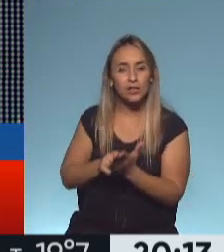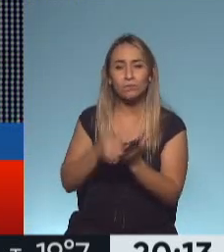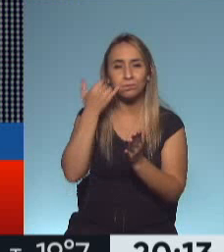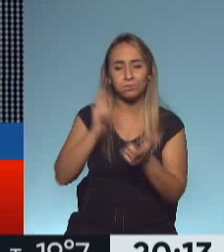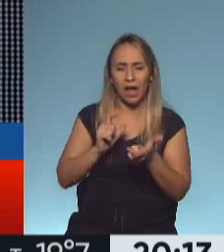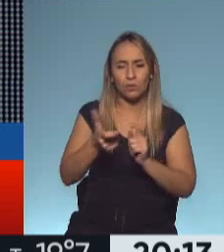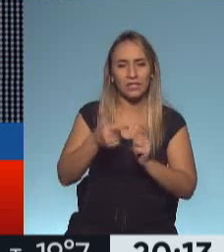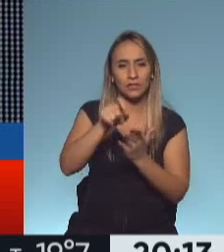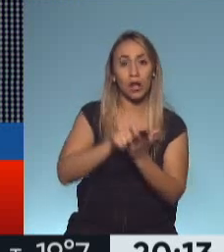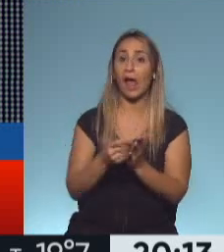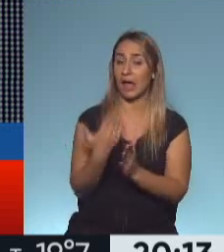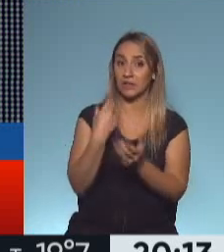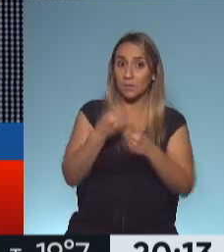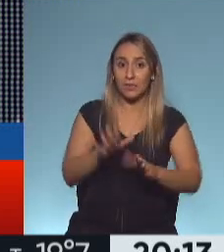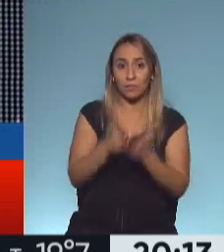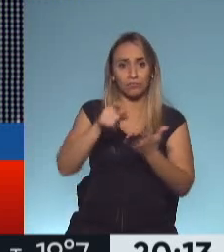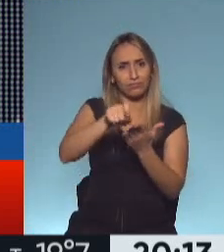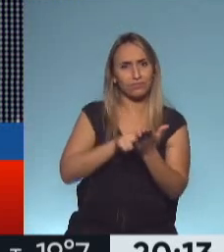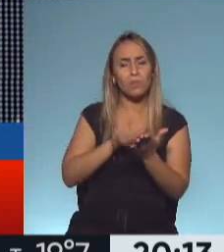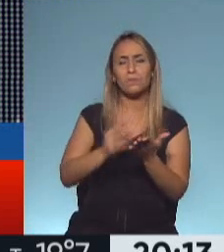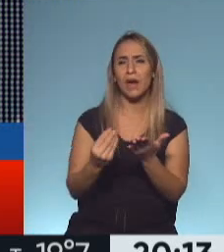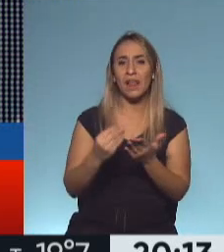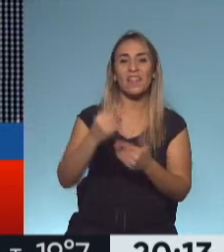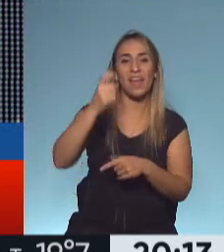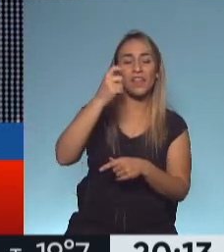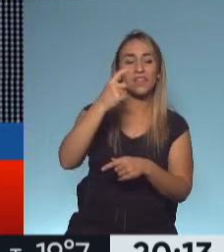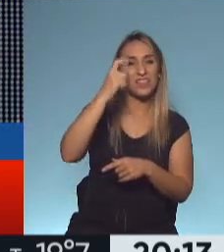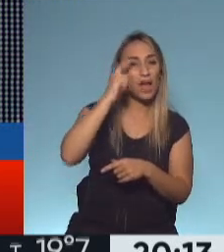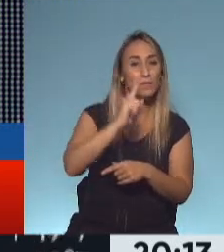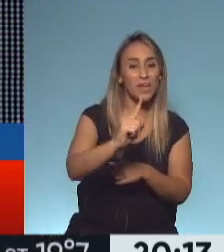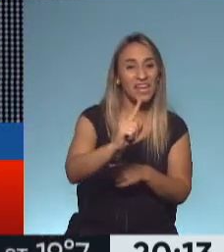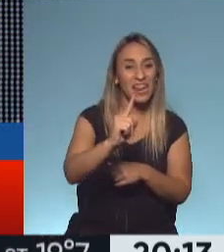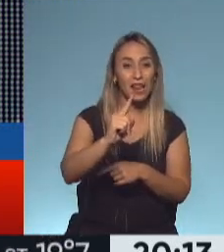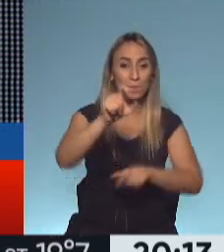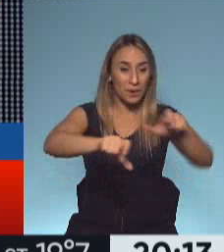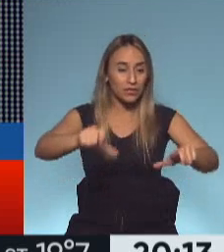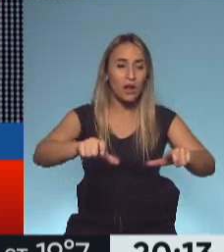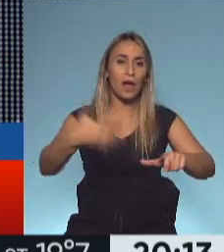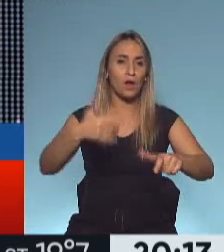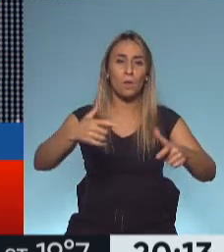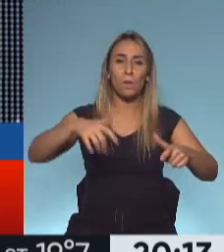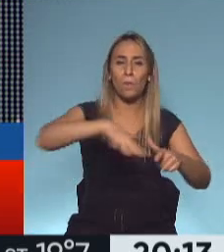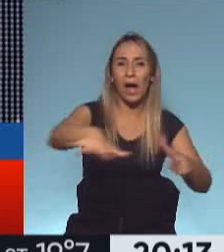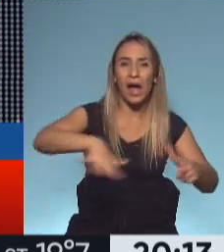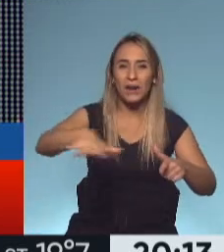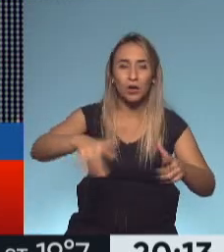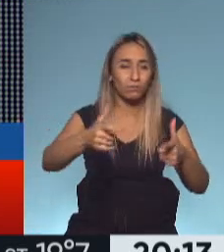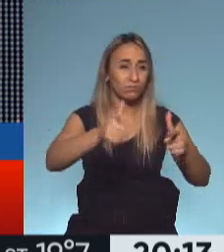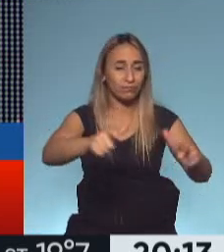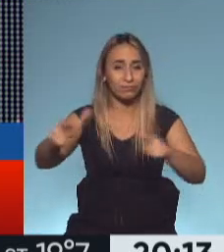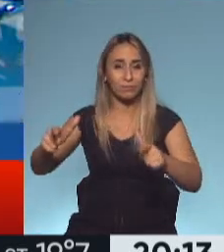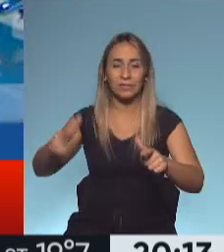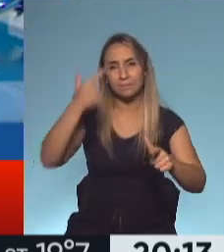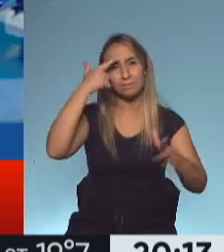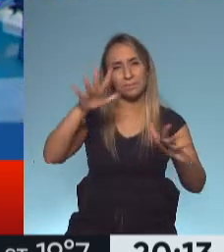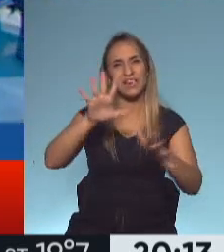en marcha, para tomar barrios desde 2.000 habitantes, antes eran desde 10.000, vamos a tomar muchos barrios ahora semirurales y creemos que vamos a llegar a